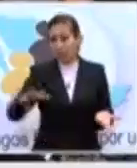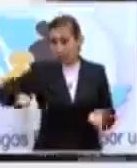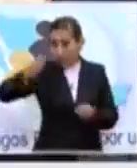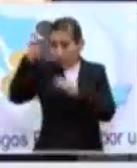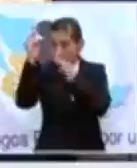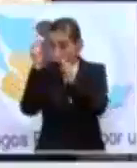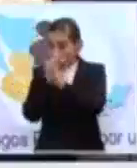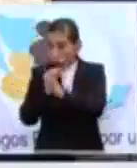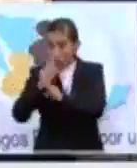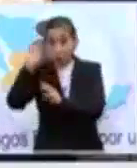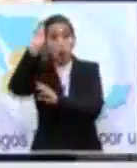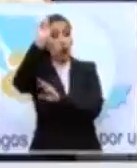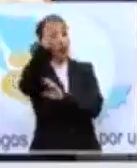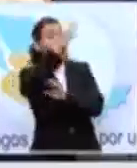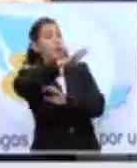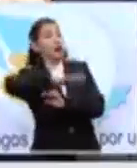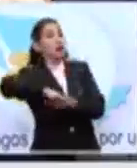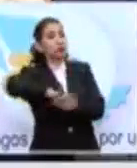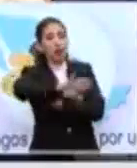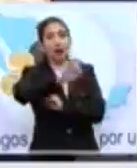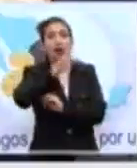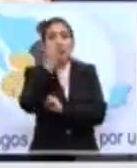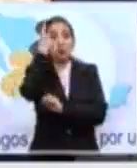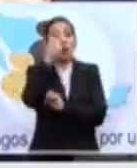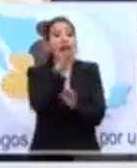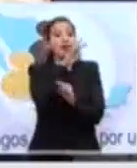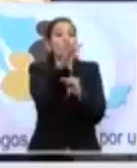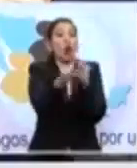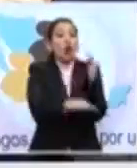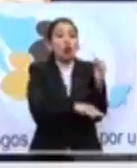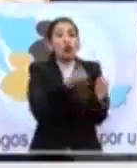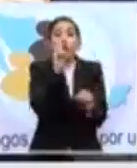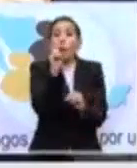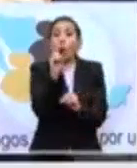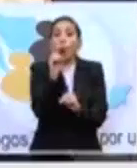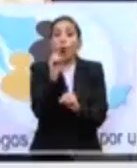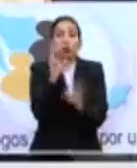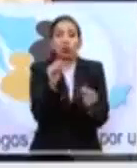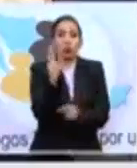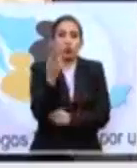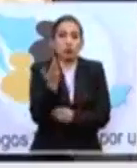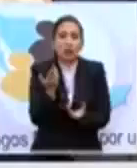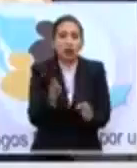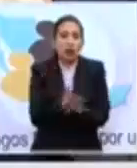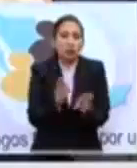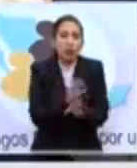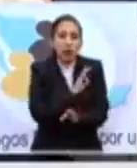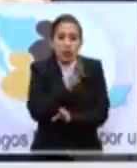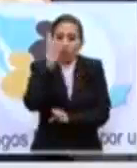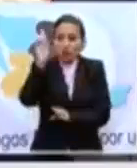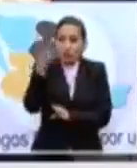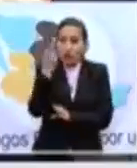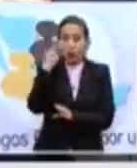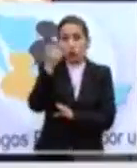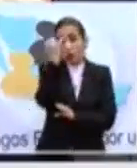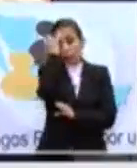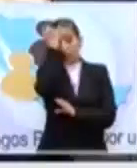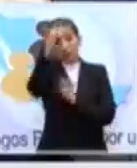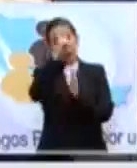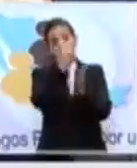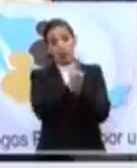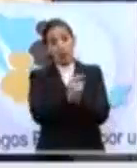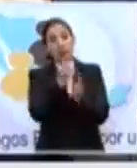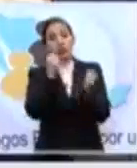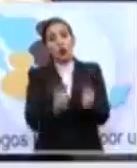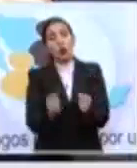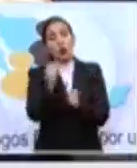donde se dice que el esquema es universal, es que es para todos o no es universal. ¿Cómo puede ser universal una propuesta de seguro de